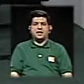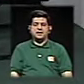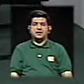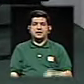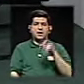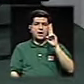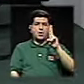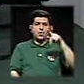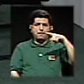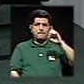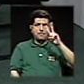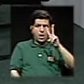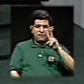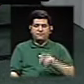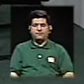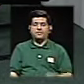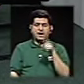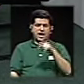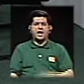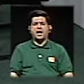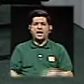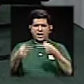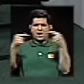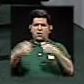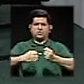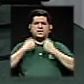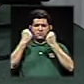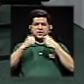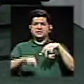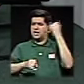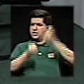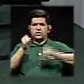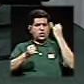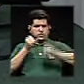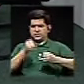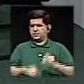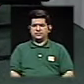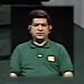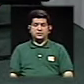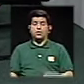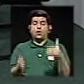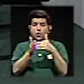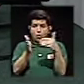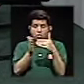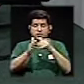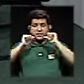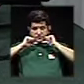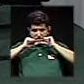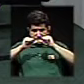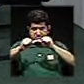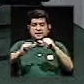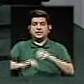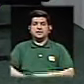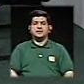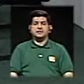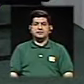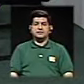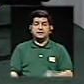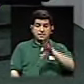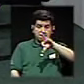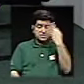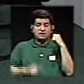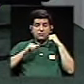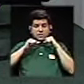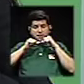demás una oposición fuerte eso no se apagó eso no quedó en el pasado sino que una vez más se retoma para